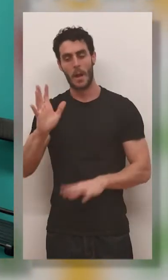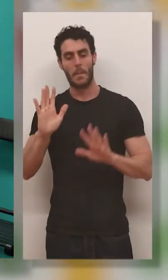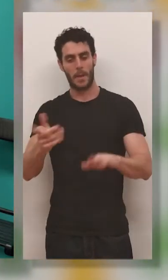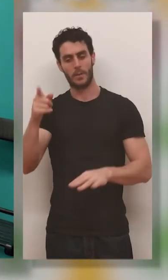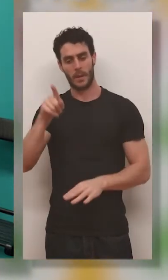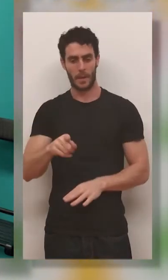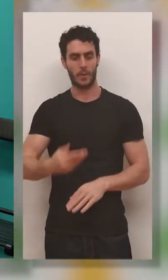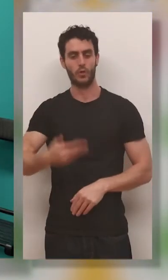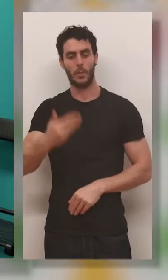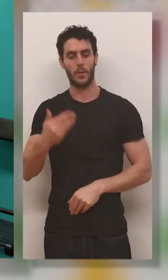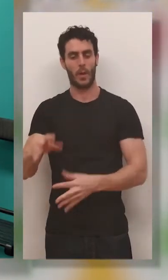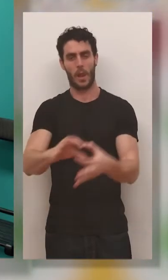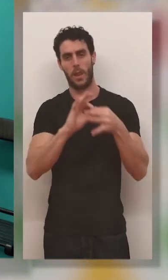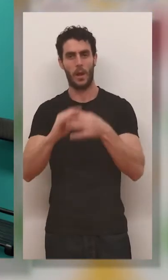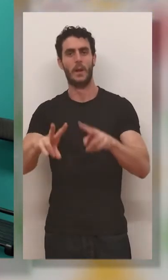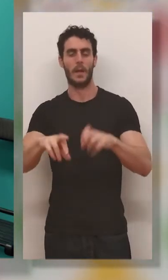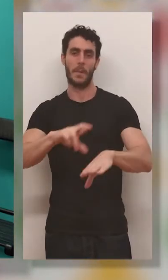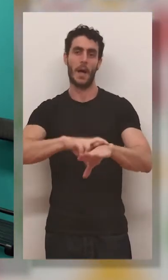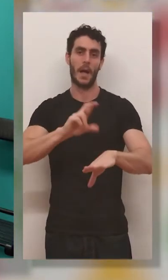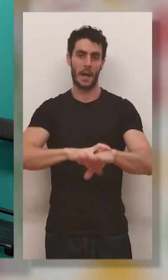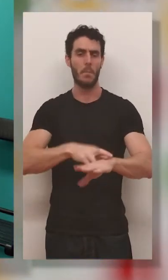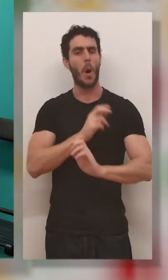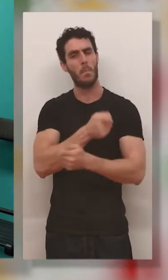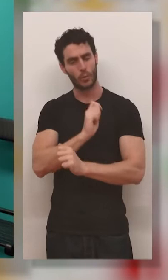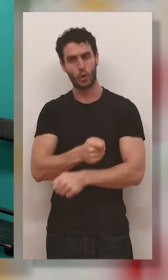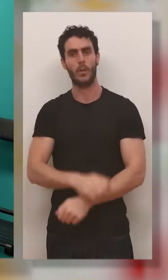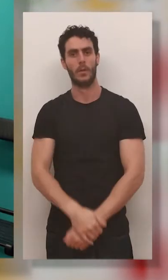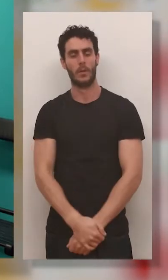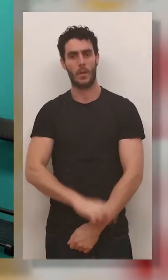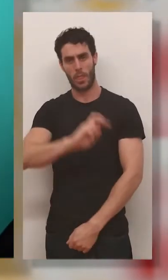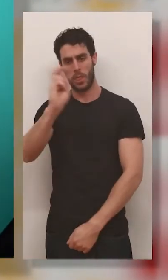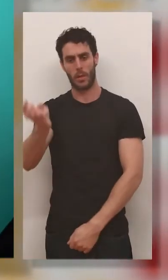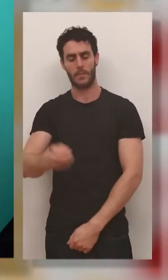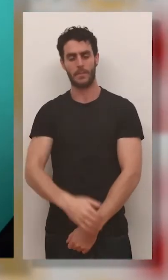también pues sobre todo relacionados pues con el mundo de los ritmos, de la percusión y todas estas cositas.